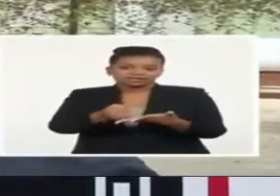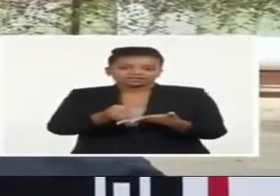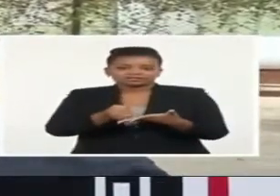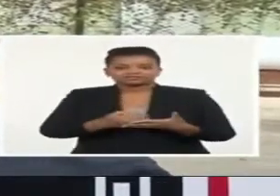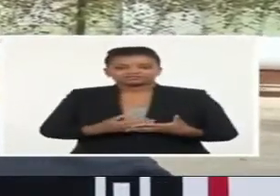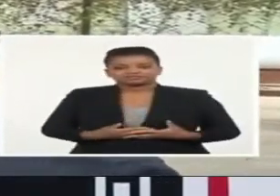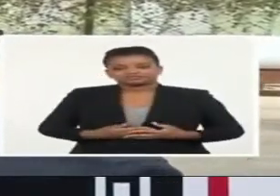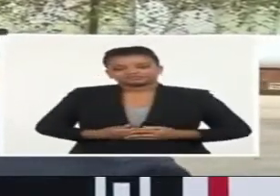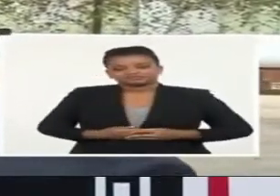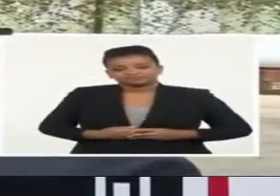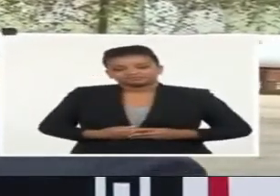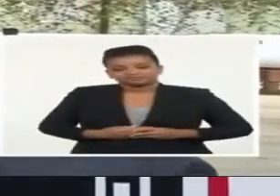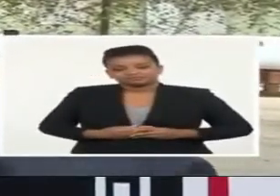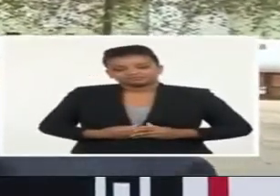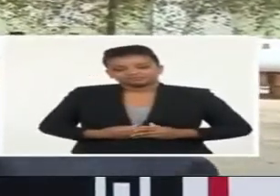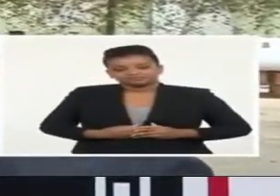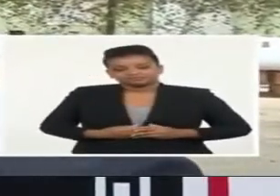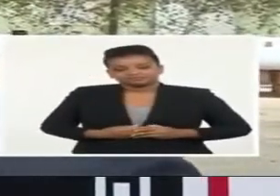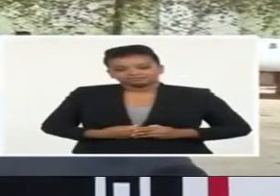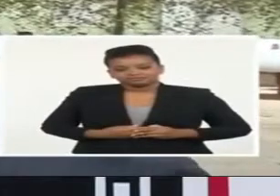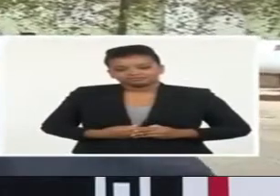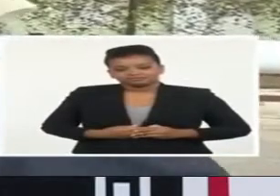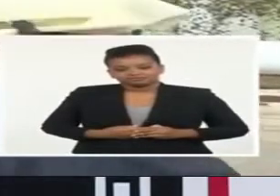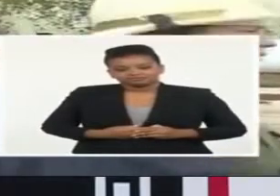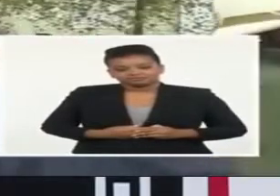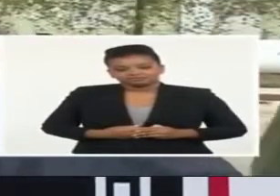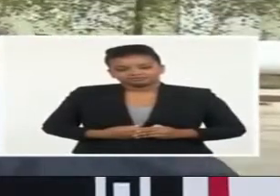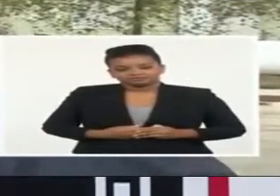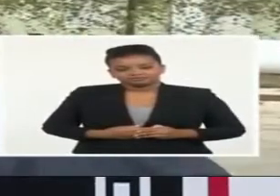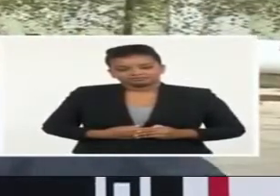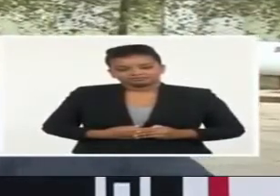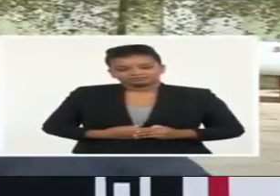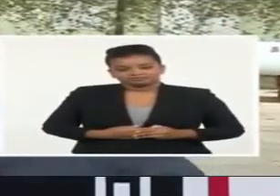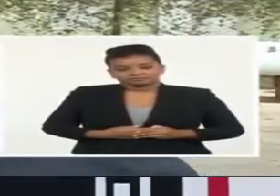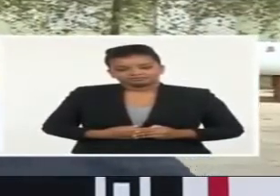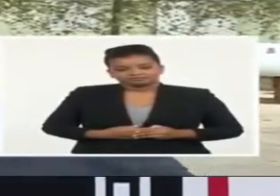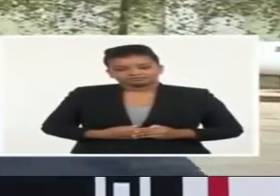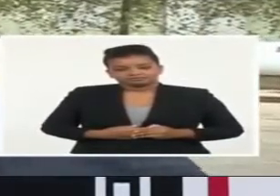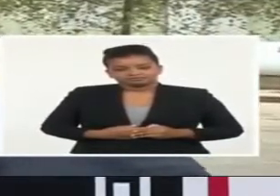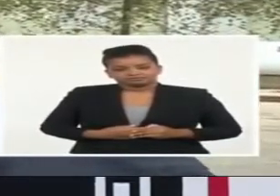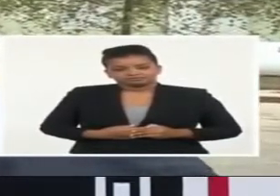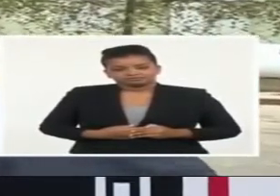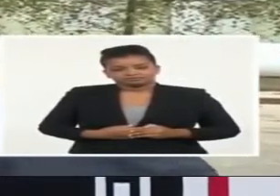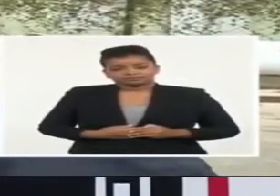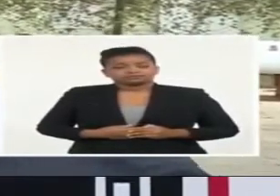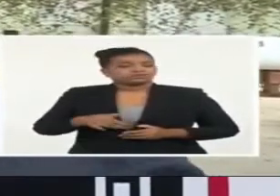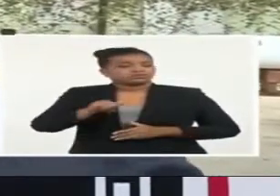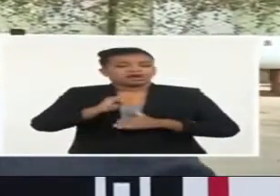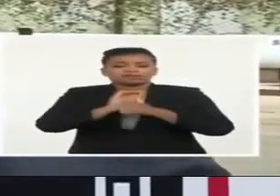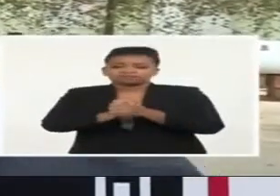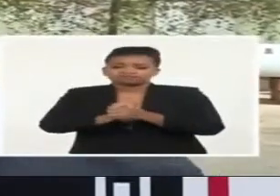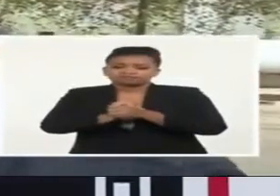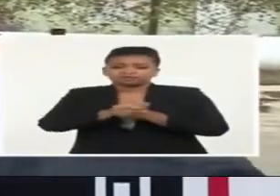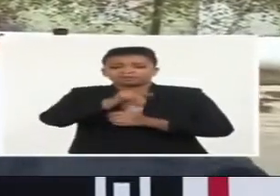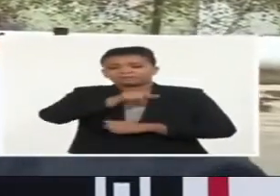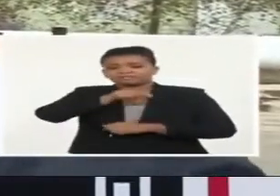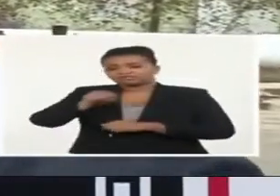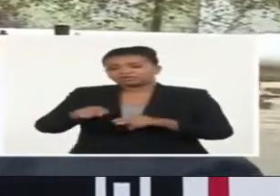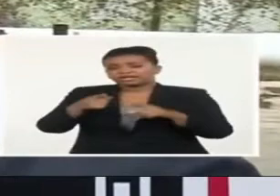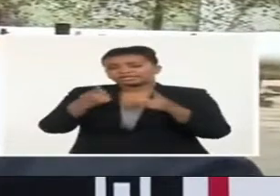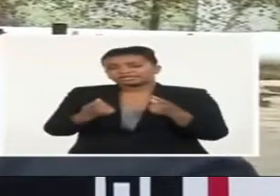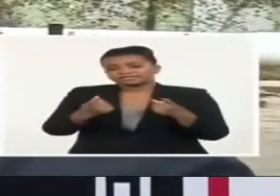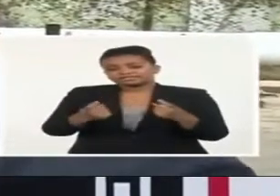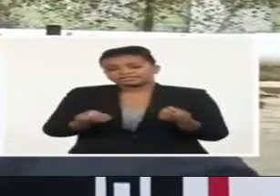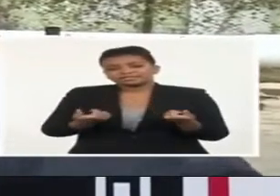los huecos y usarlo para un hotel. Para que el hotel, cuando esté terminado, que es otro,